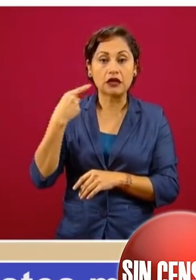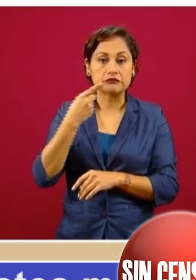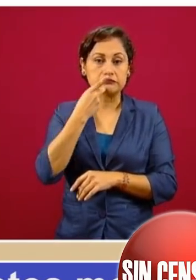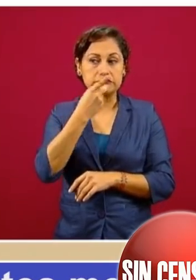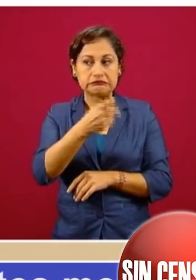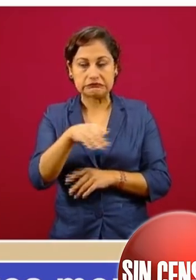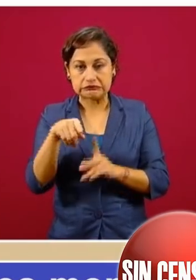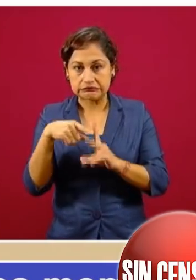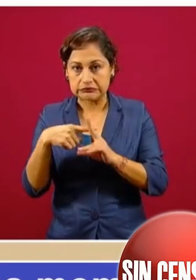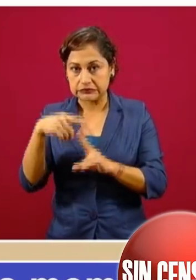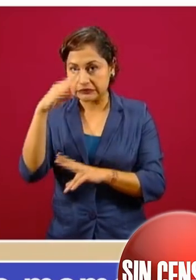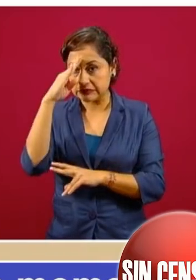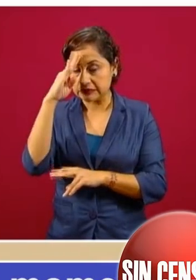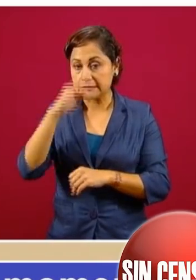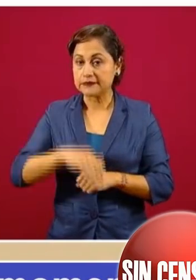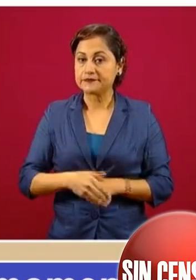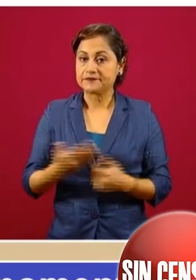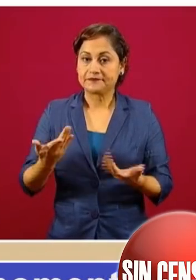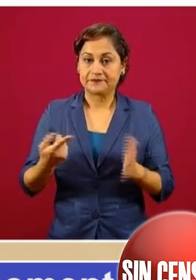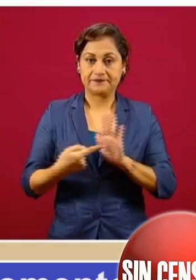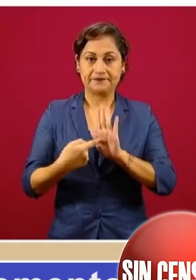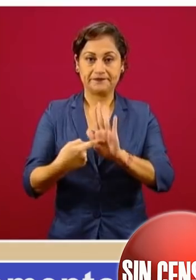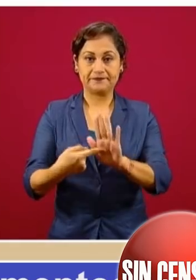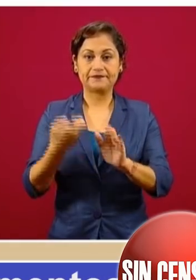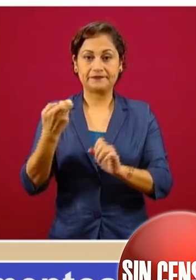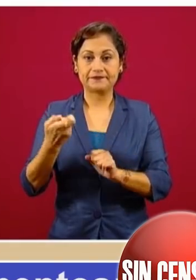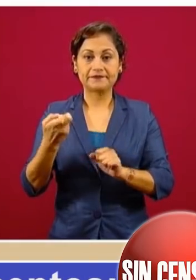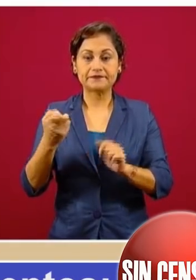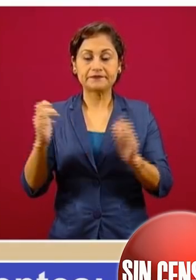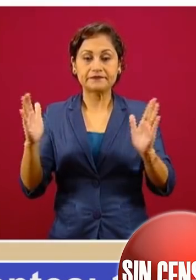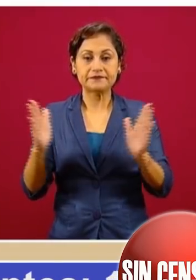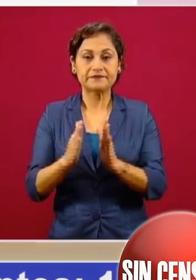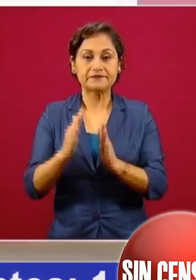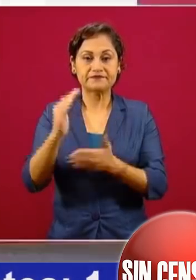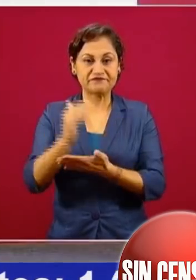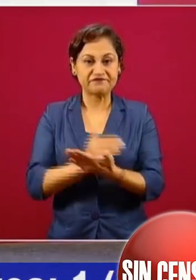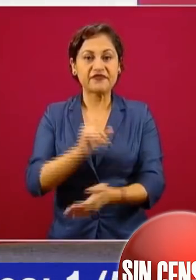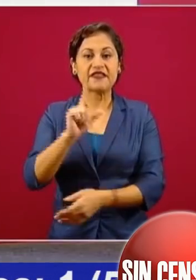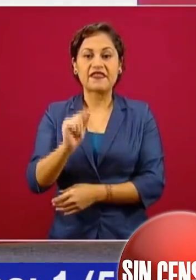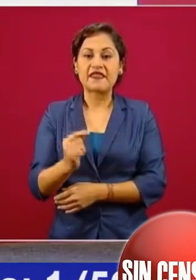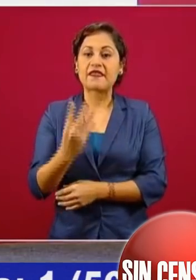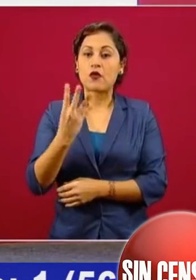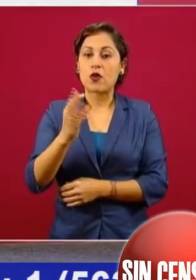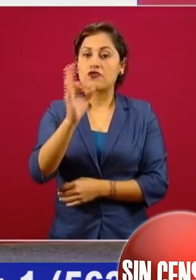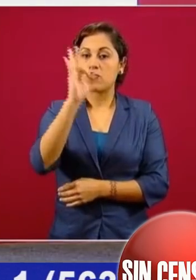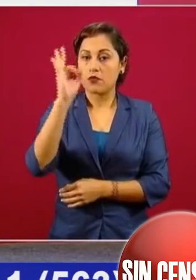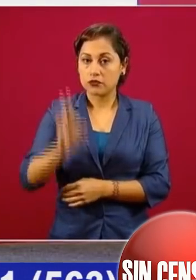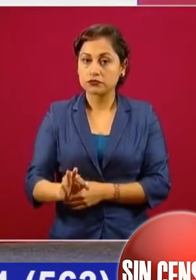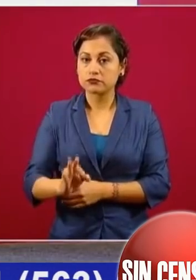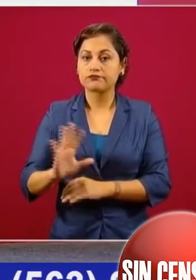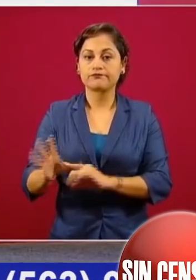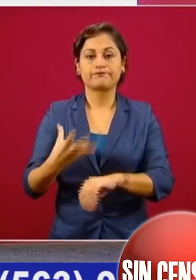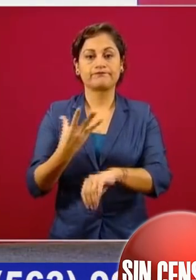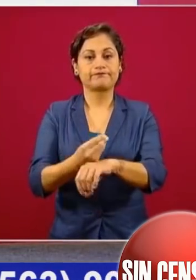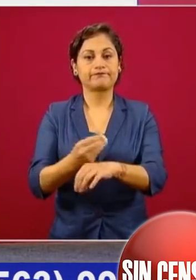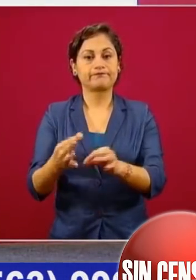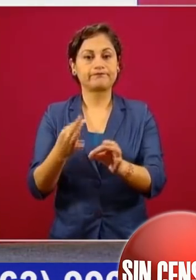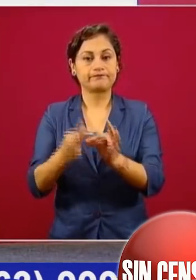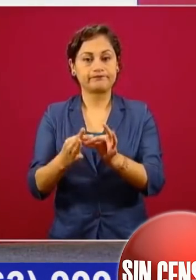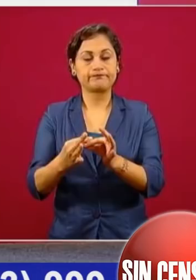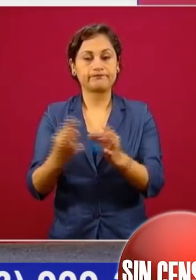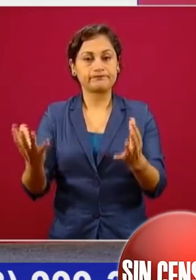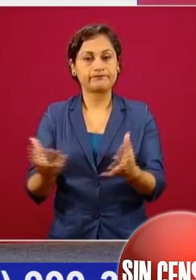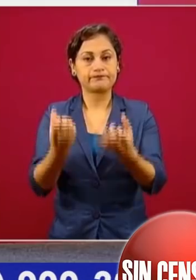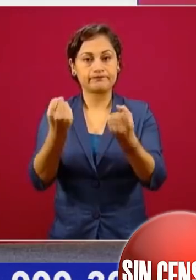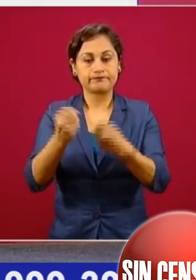resumen, esto es una disminución del 74% de lo que hubiera pasado sin las intervenciones.